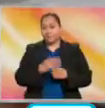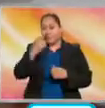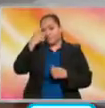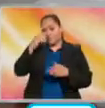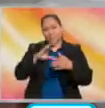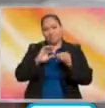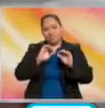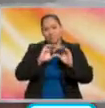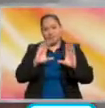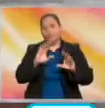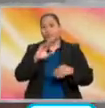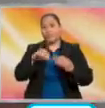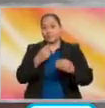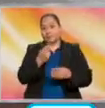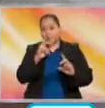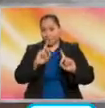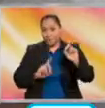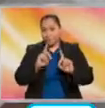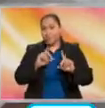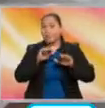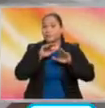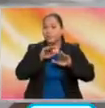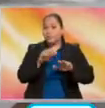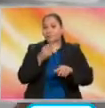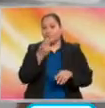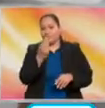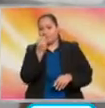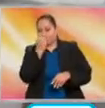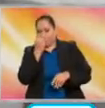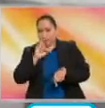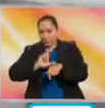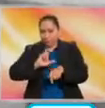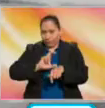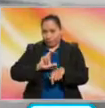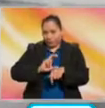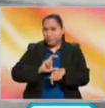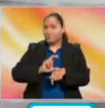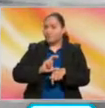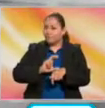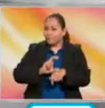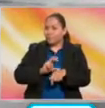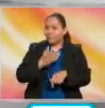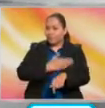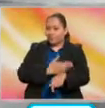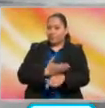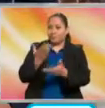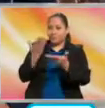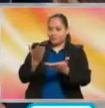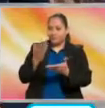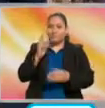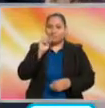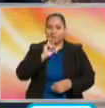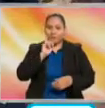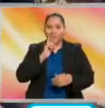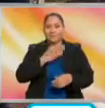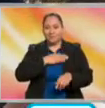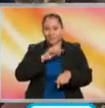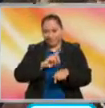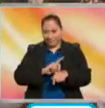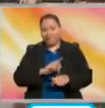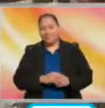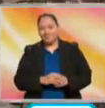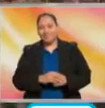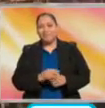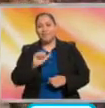Y para aclararnos todas estas dudas acerca de este alimento, los huevos, nos acompaña Alicia Ramírez. Buenos días, ¿cómo estás? Hola, muy buenos